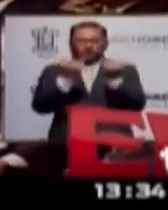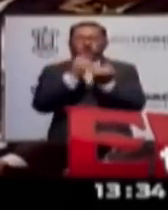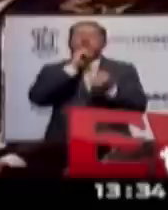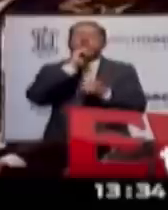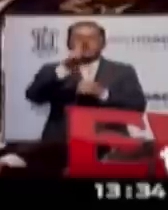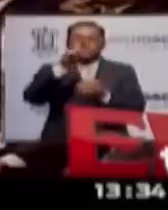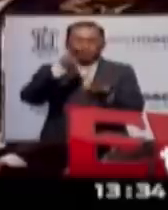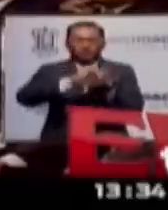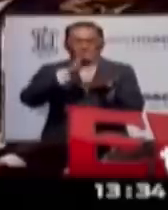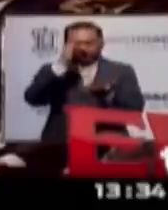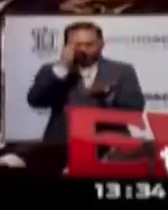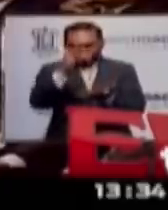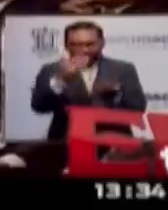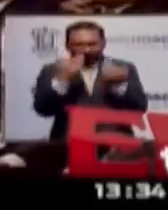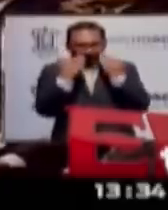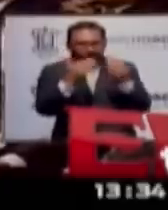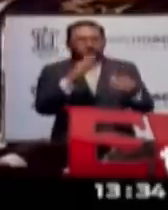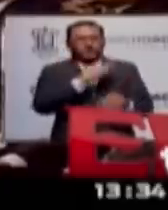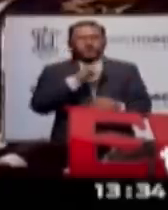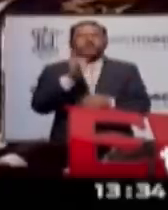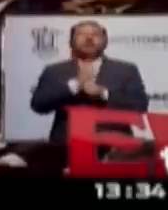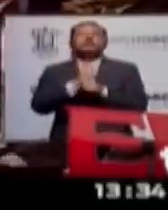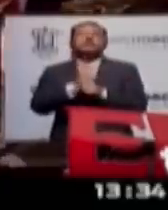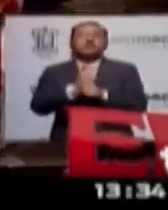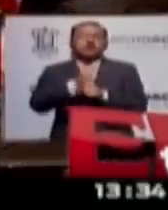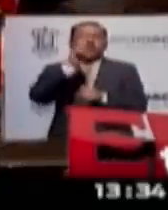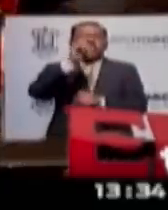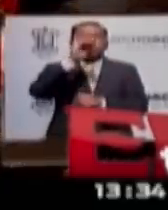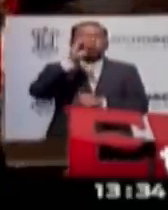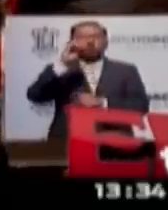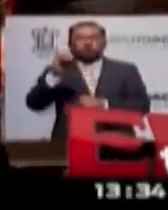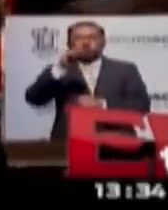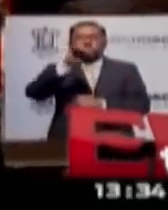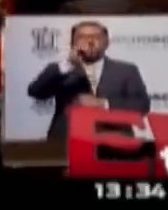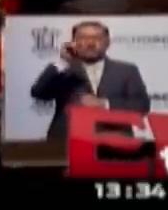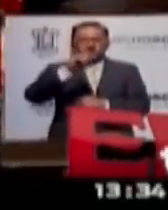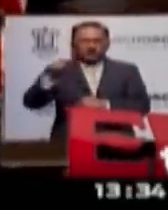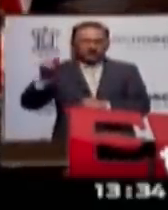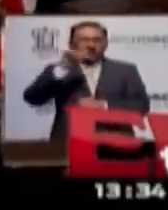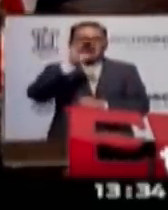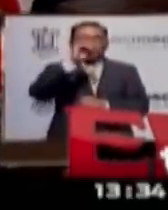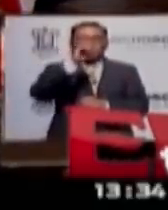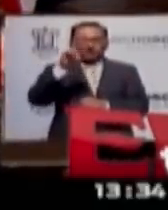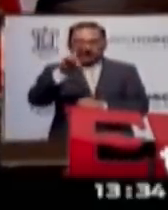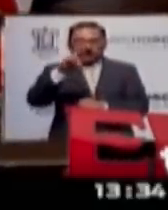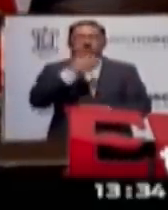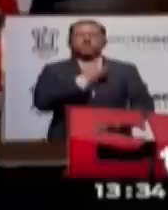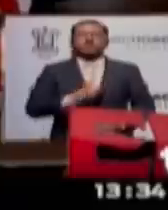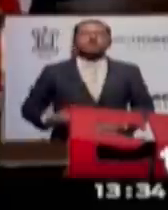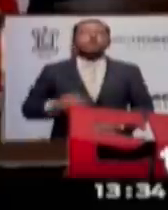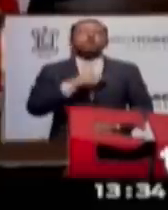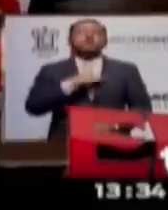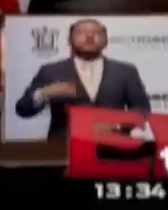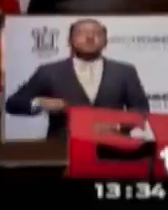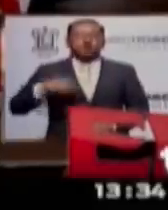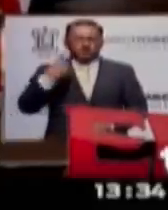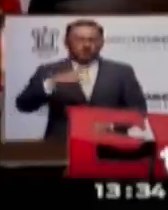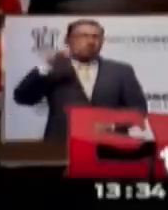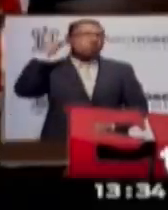también la presencia del licenciado Alfonso Martínez Alcázar, presidente municipal de